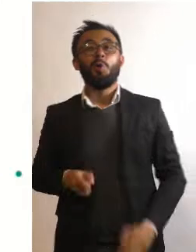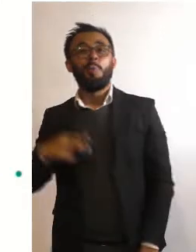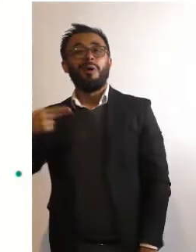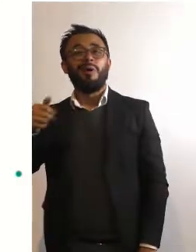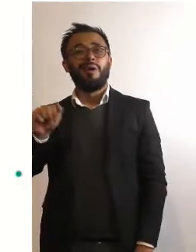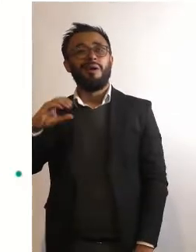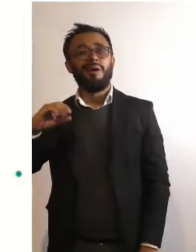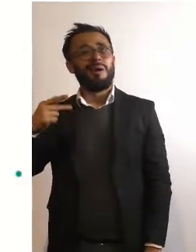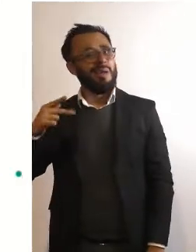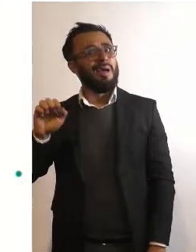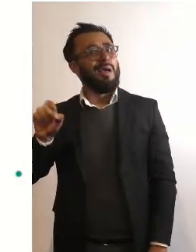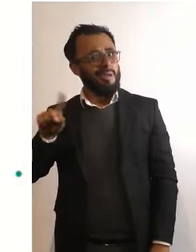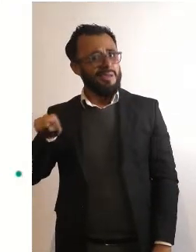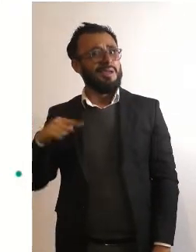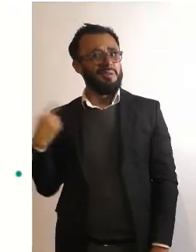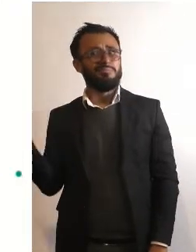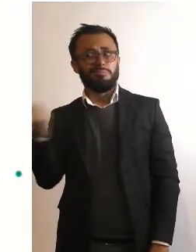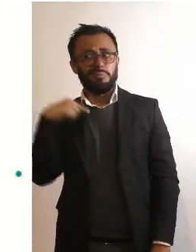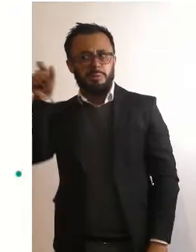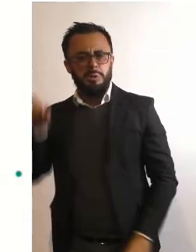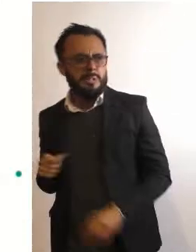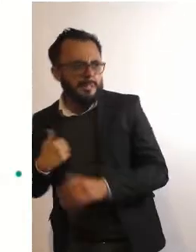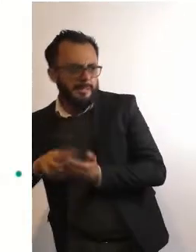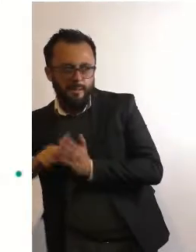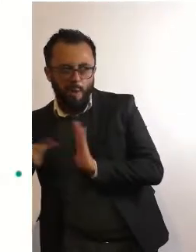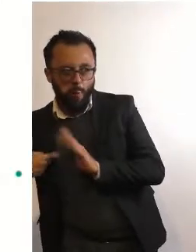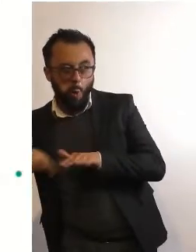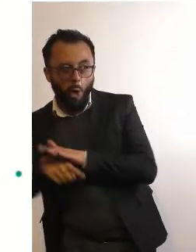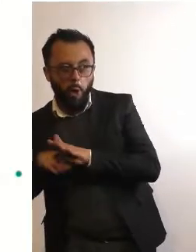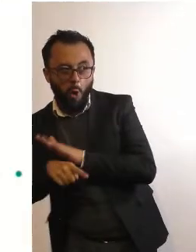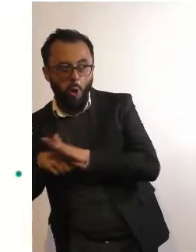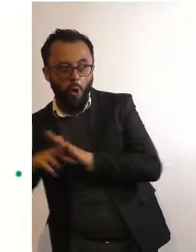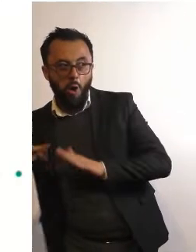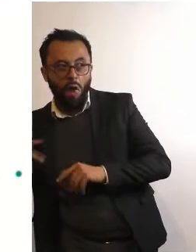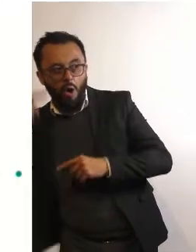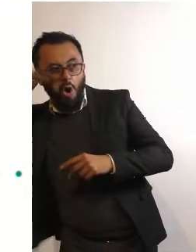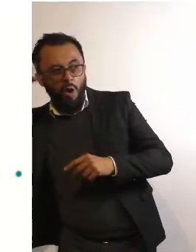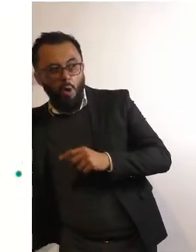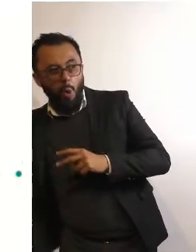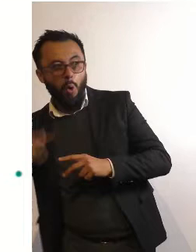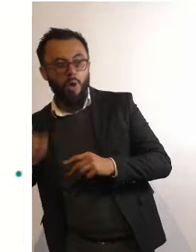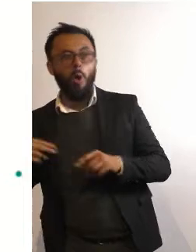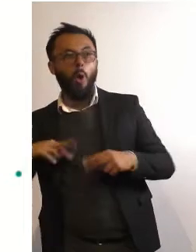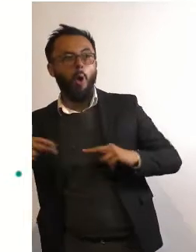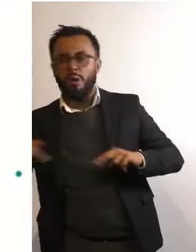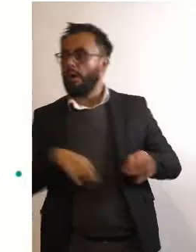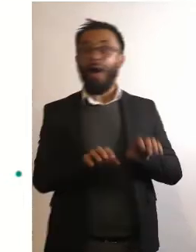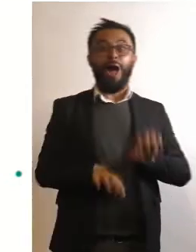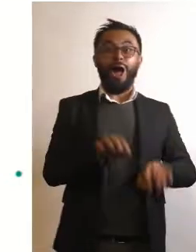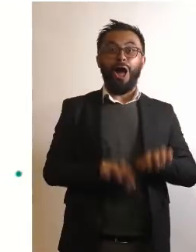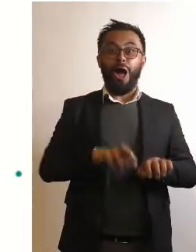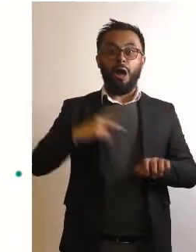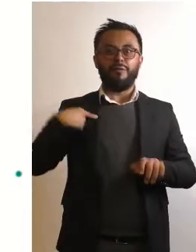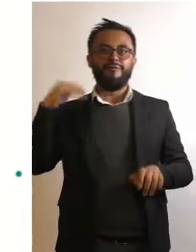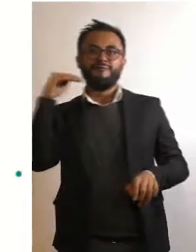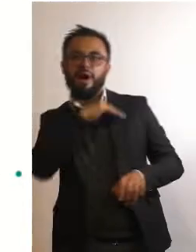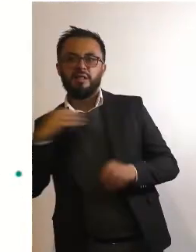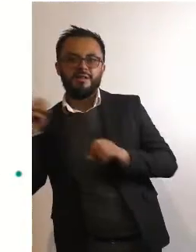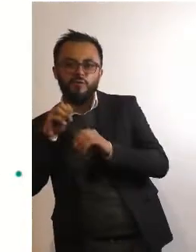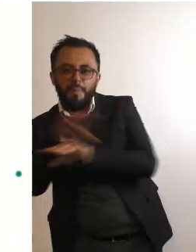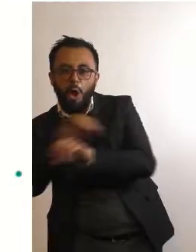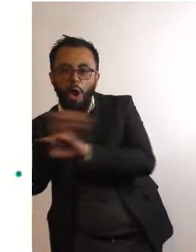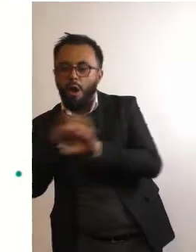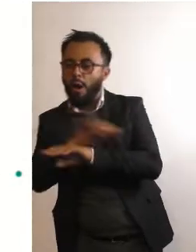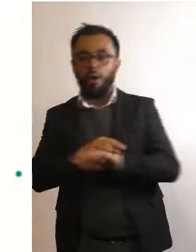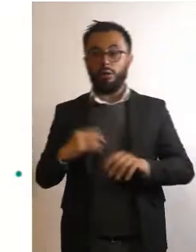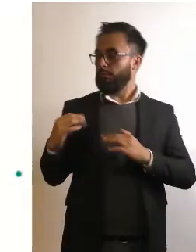comunicándose con nuestros estudiantes y dando una información falsa con relación a todo el sistema académico y administrativo de